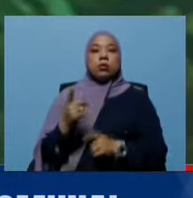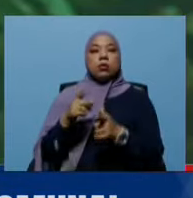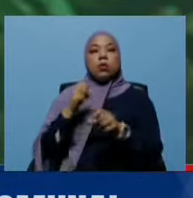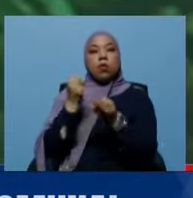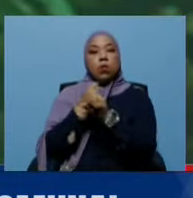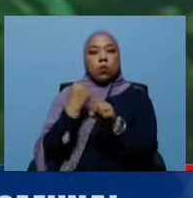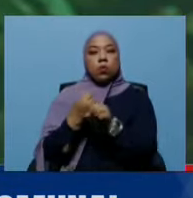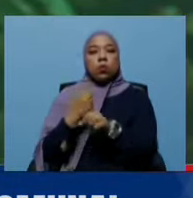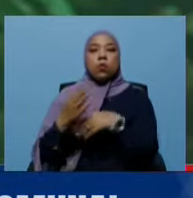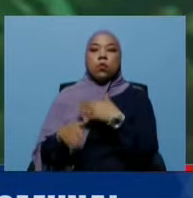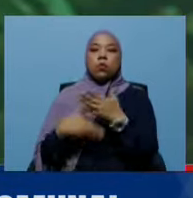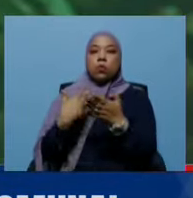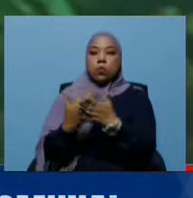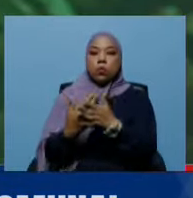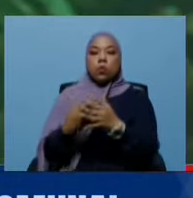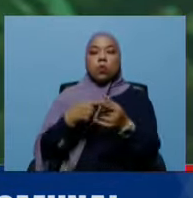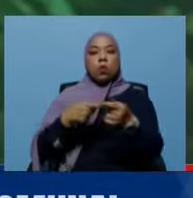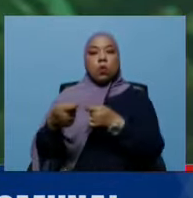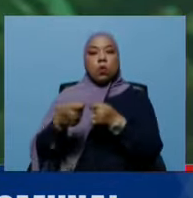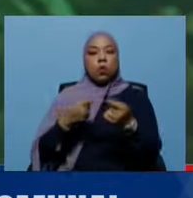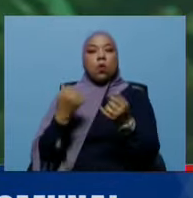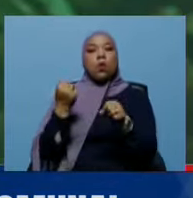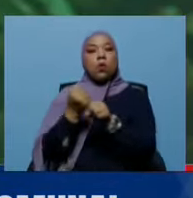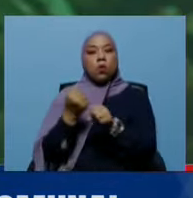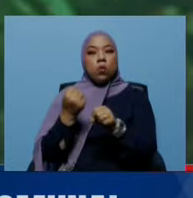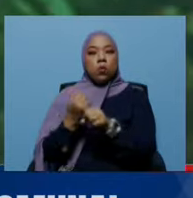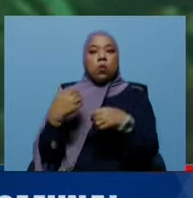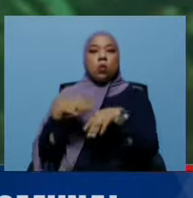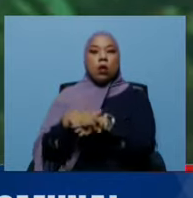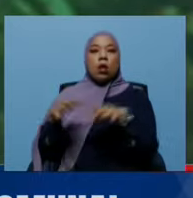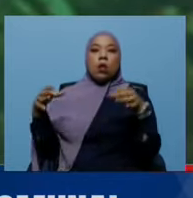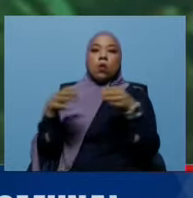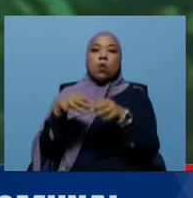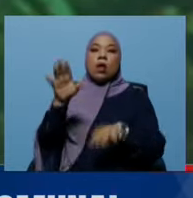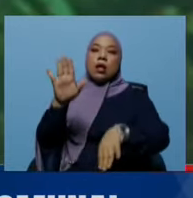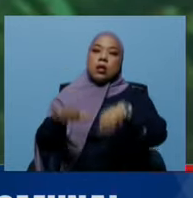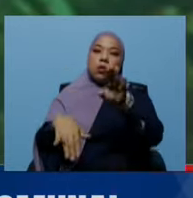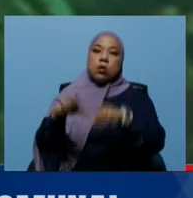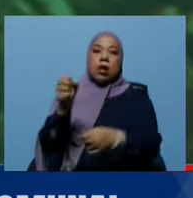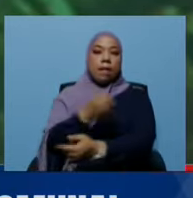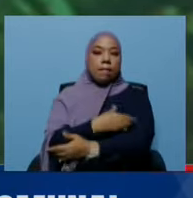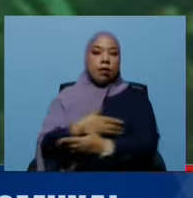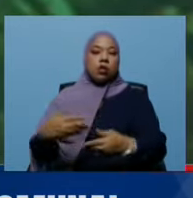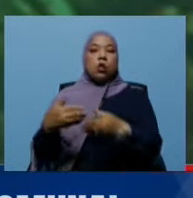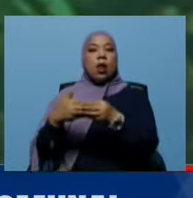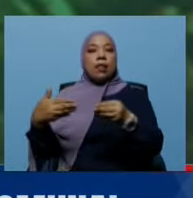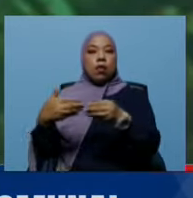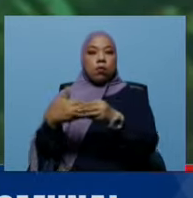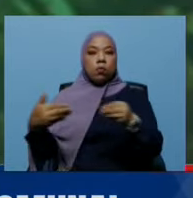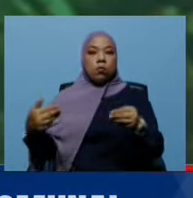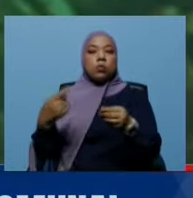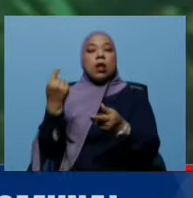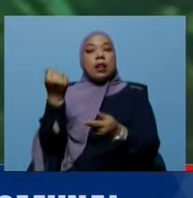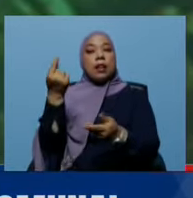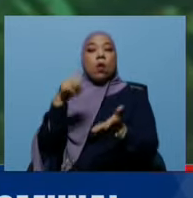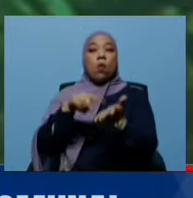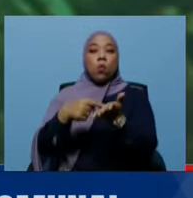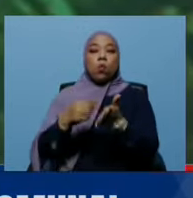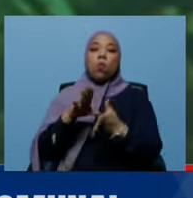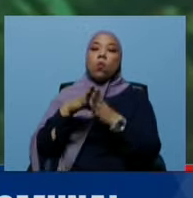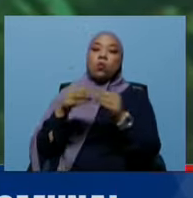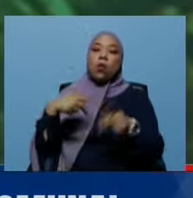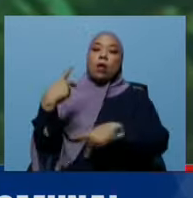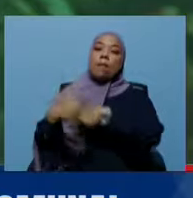Entregar, como vamos a entregar hoy, el equivalente a 15 millones de dólares en financiamiento para